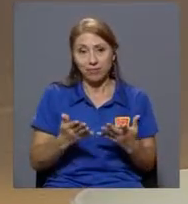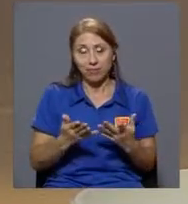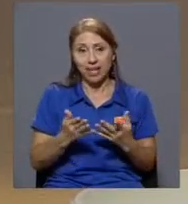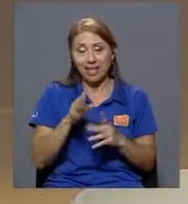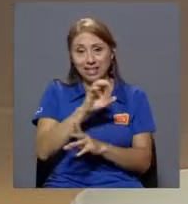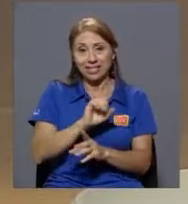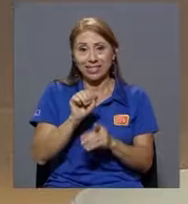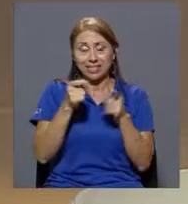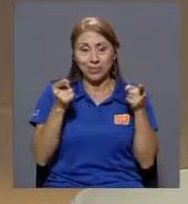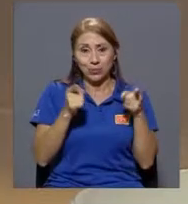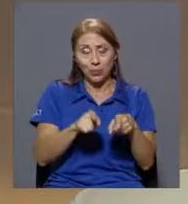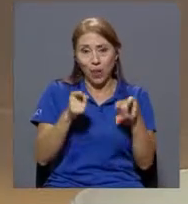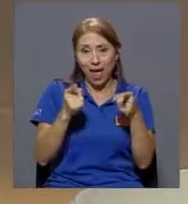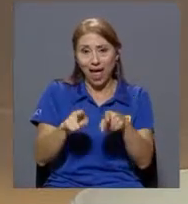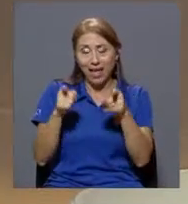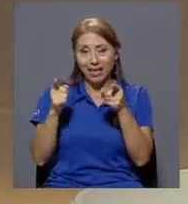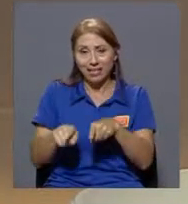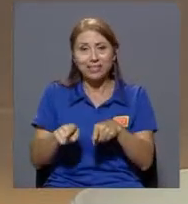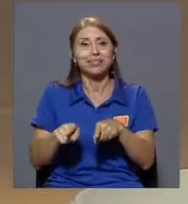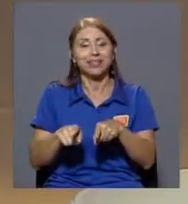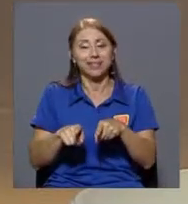toca